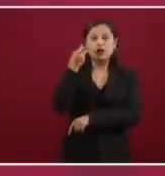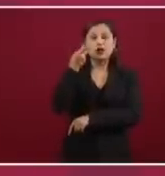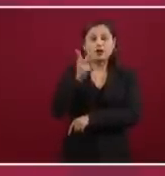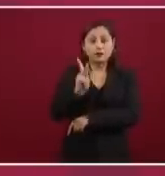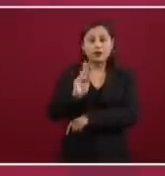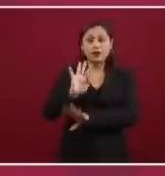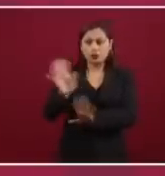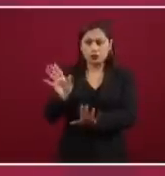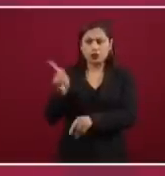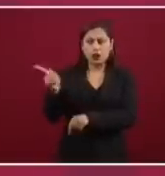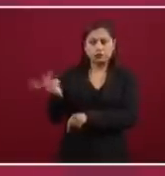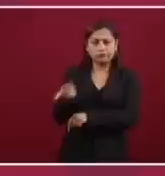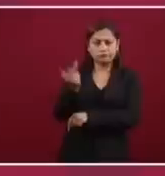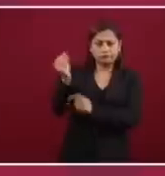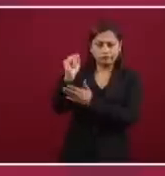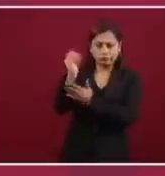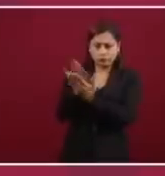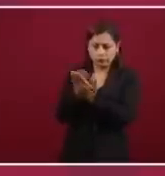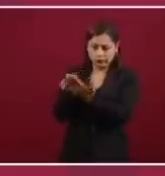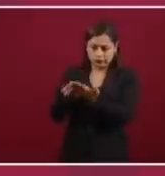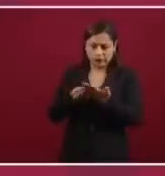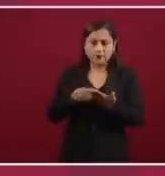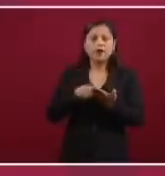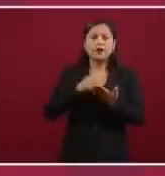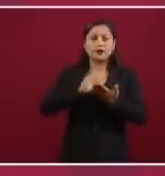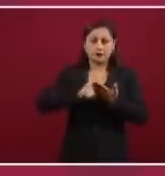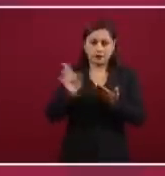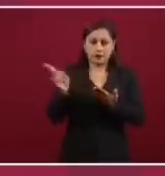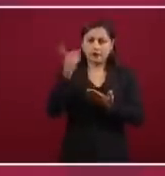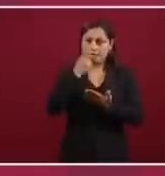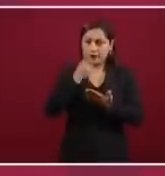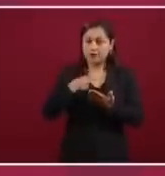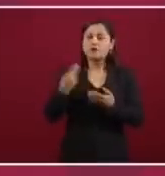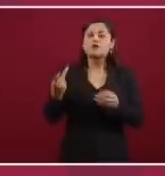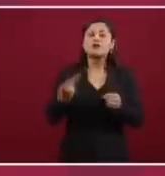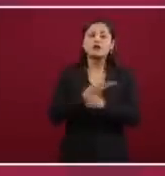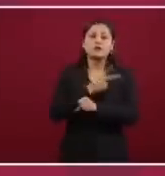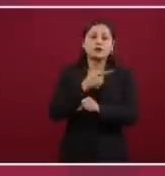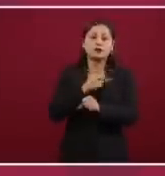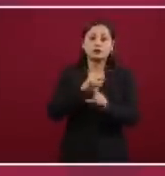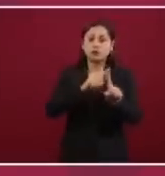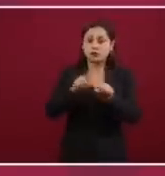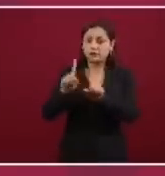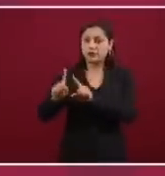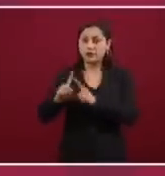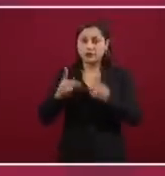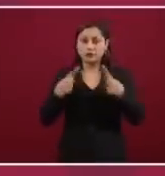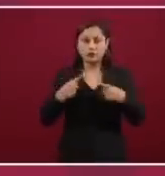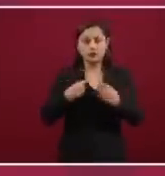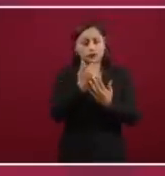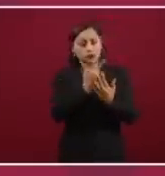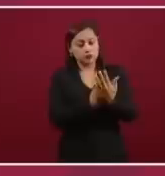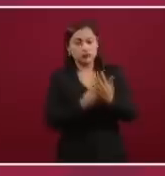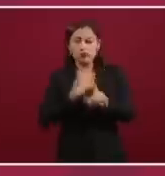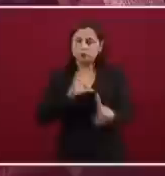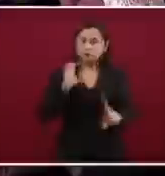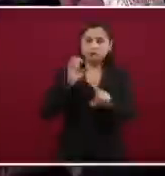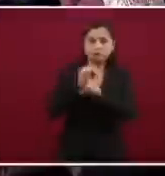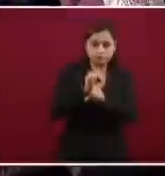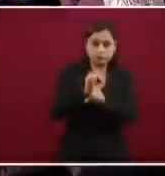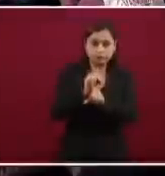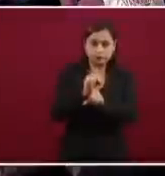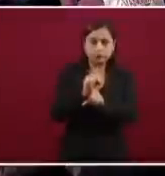actuando en el cumplimiento de órdenes de aprehensión, de todos. No